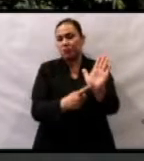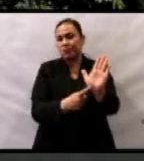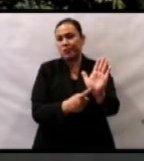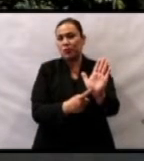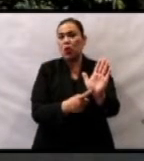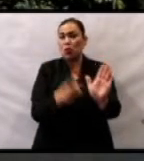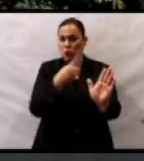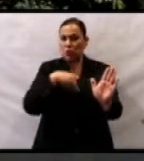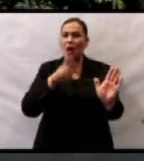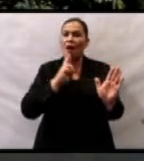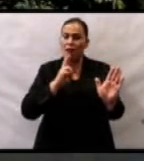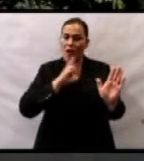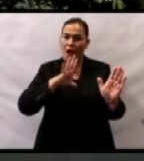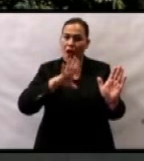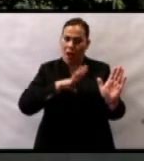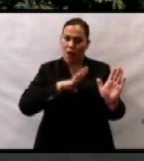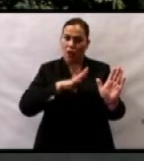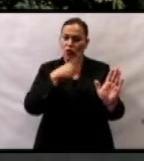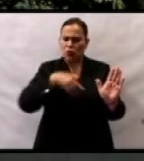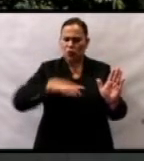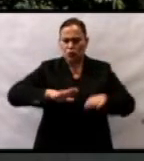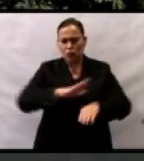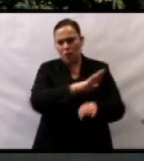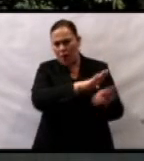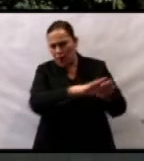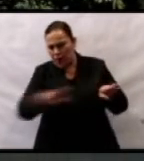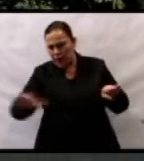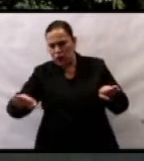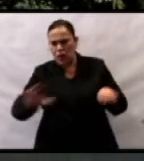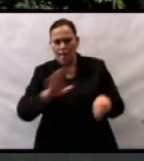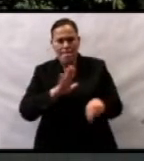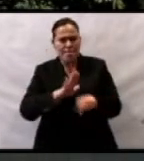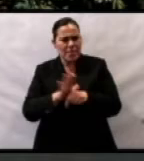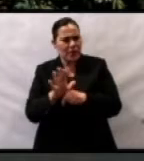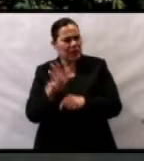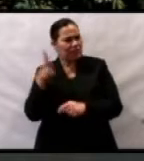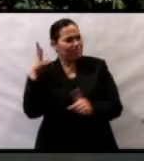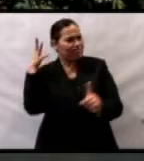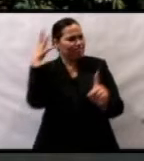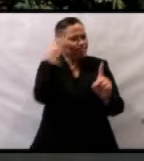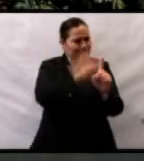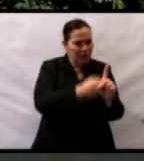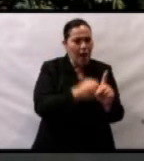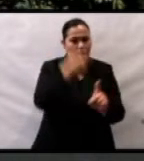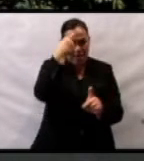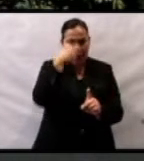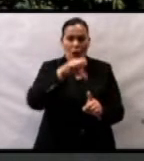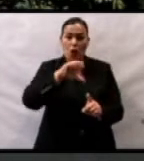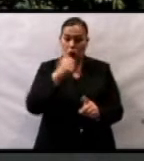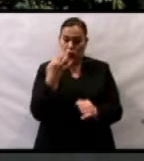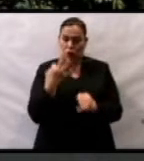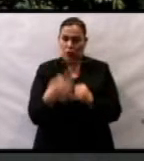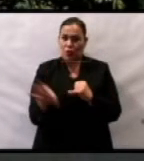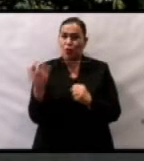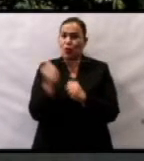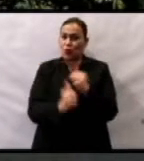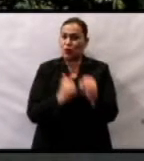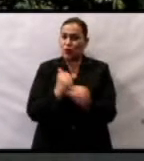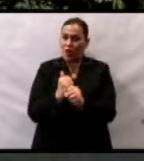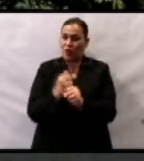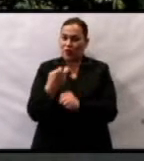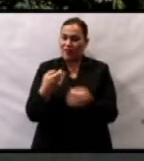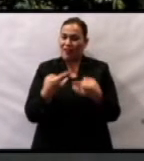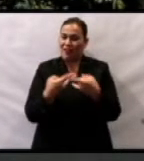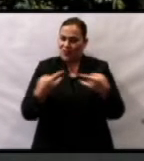Hemos emprendido el programa más ambicioso y de mayor alcance de los últimos años en la historia de